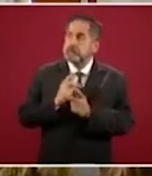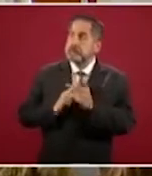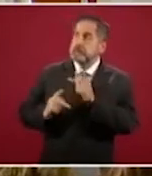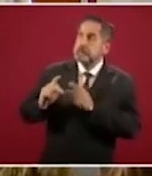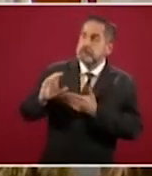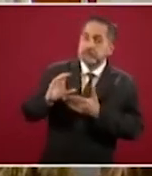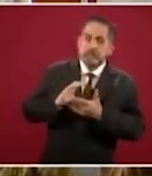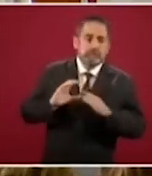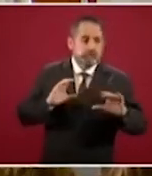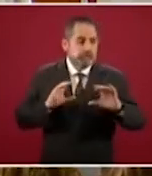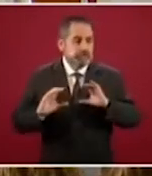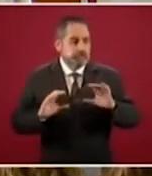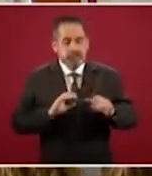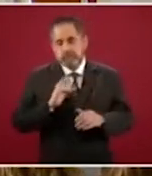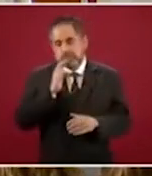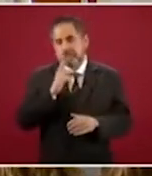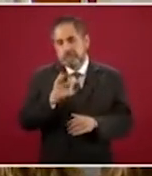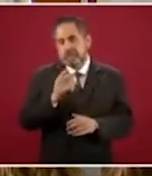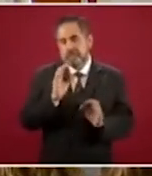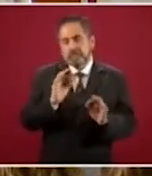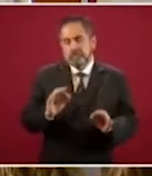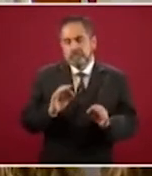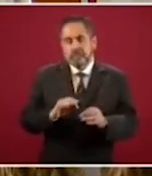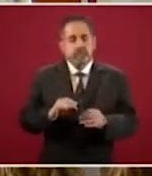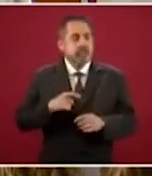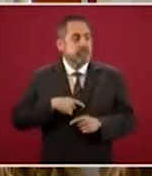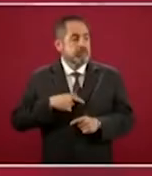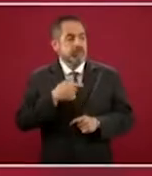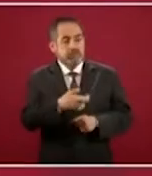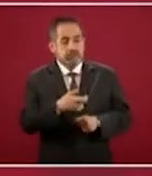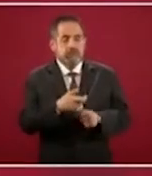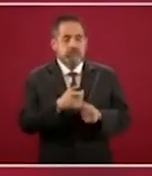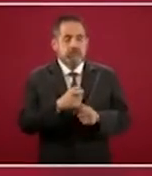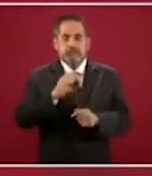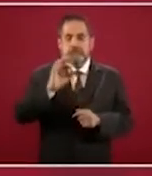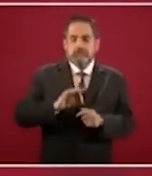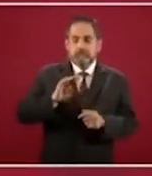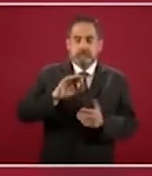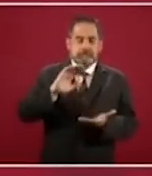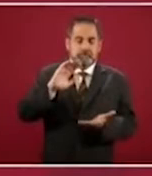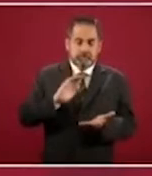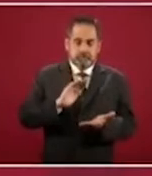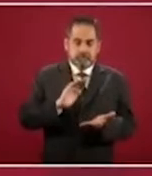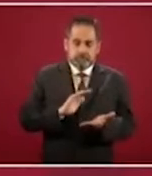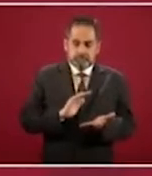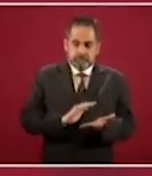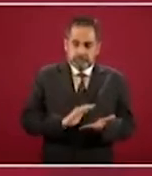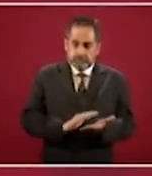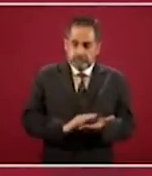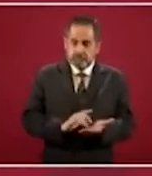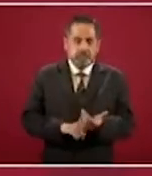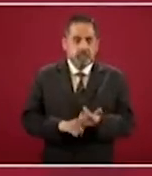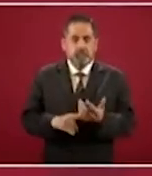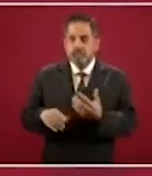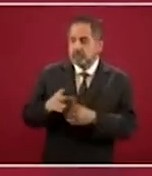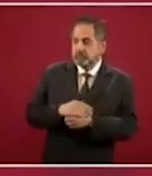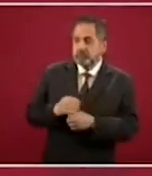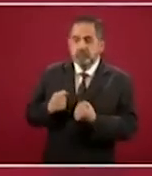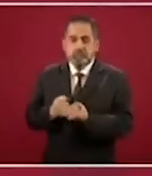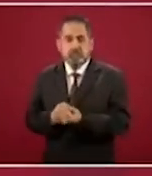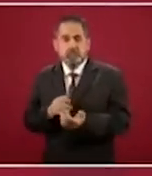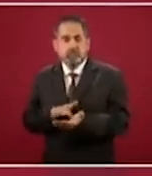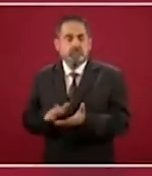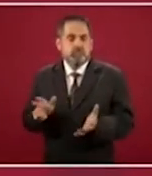que cuestan menos los intereses y se impulsa más el